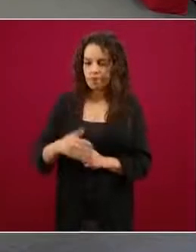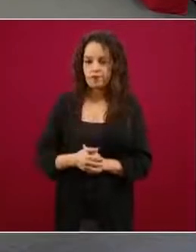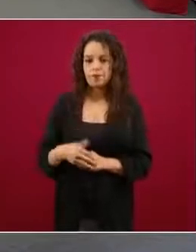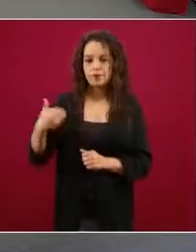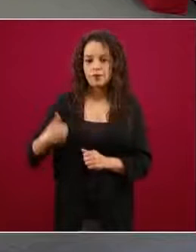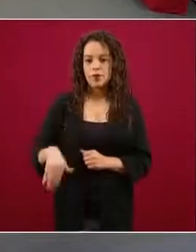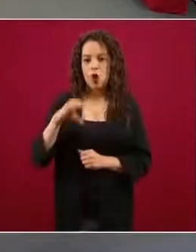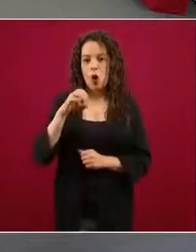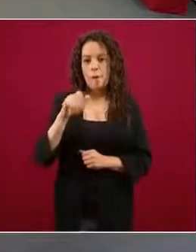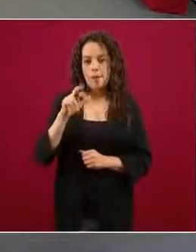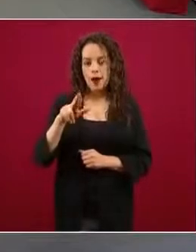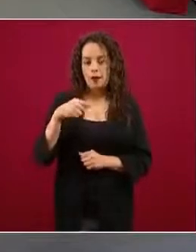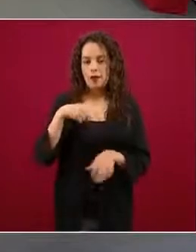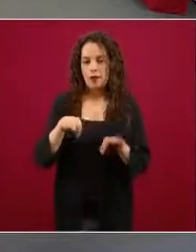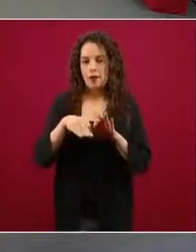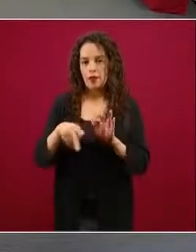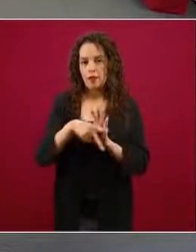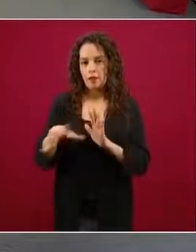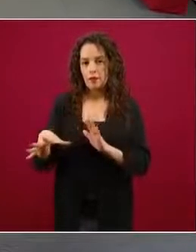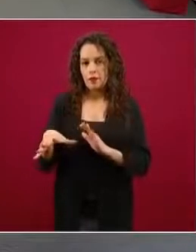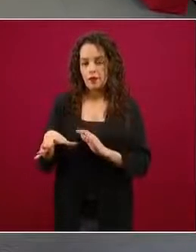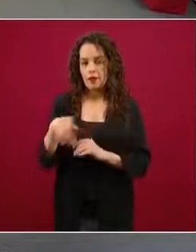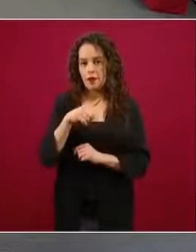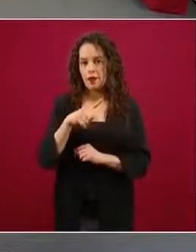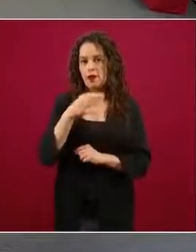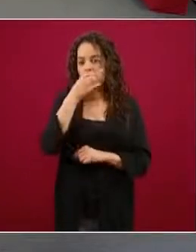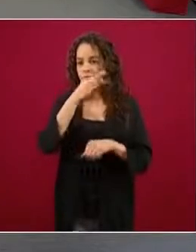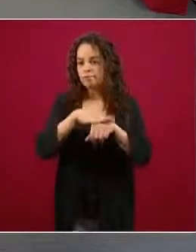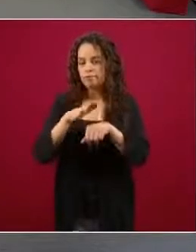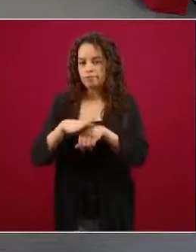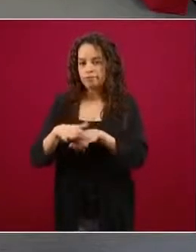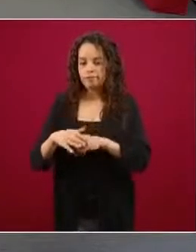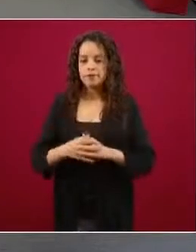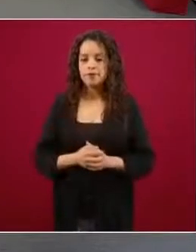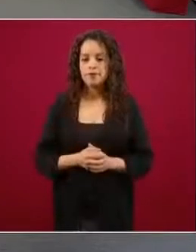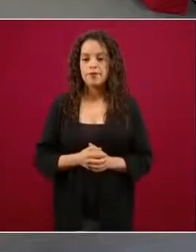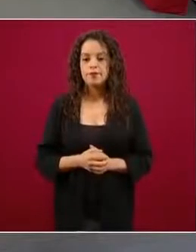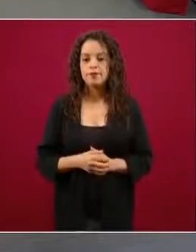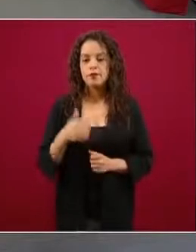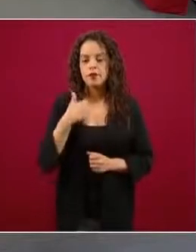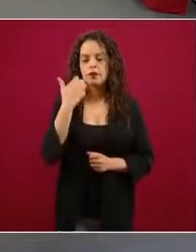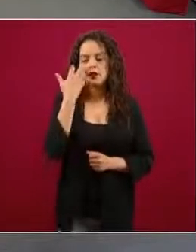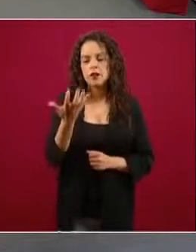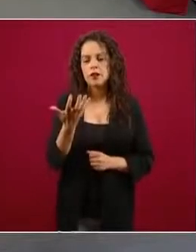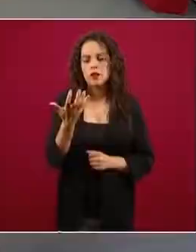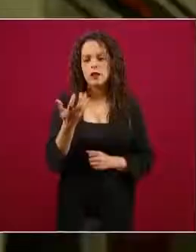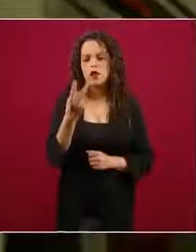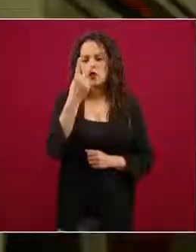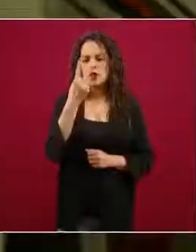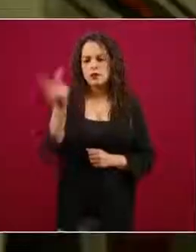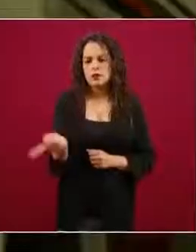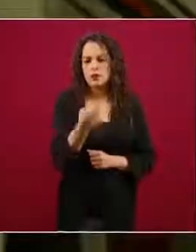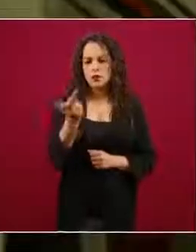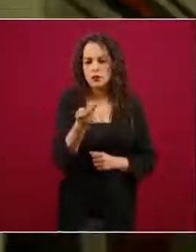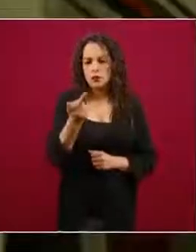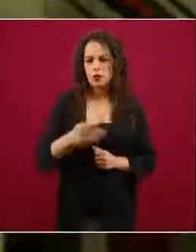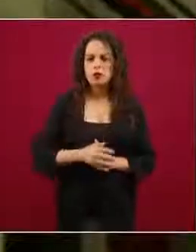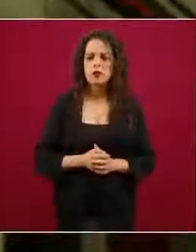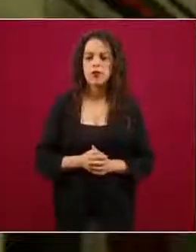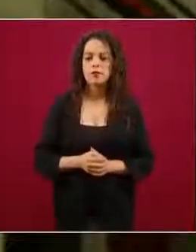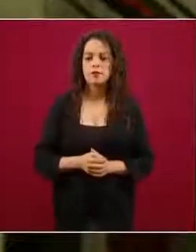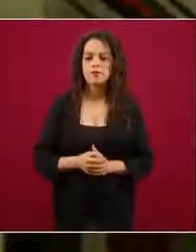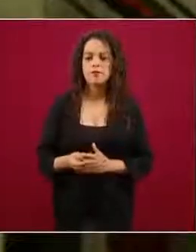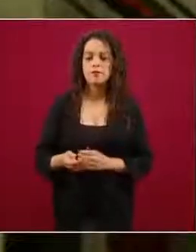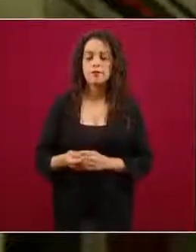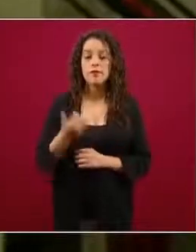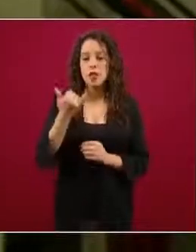Crítico. Tengo una sugerencia para la presentación de las gráficas y dos preguntas, si me permiten. La sugerencia sería